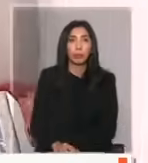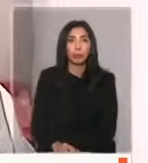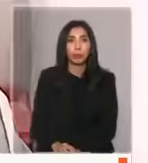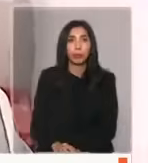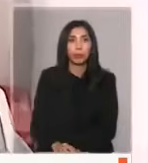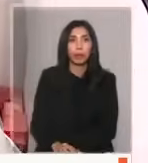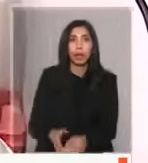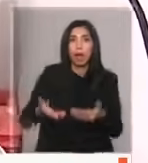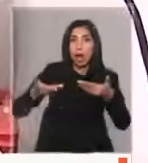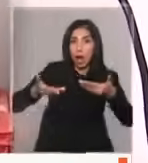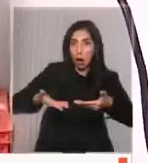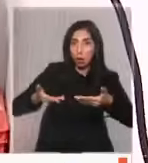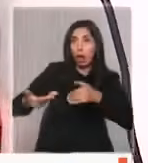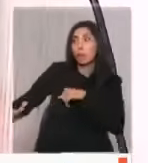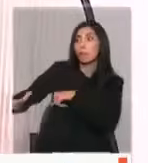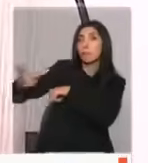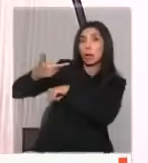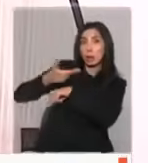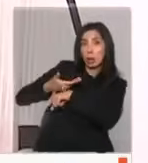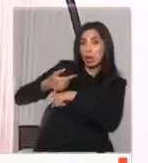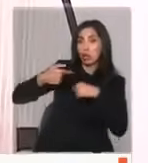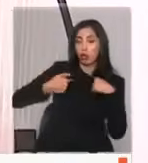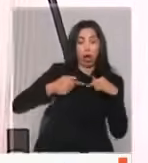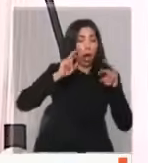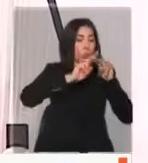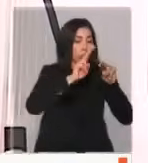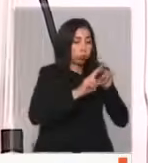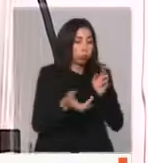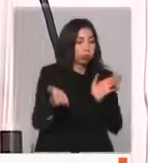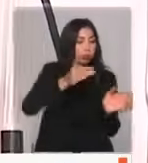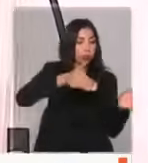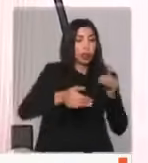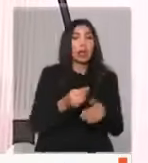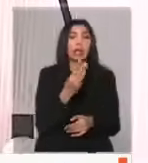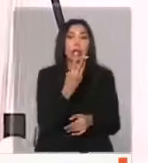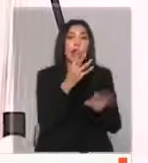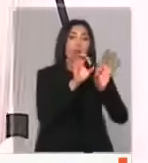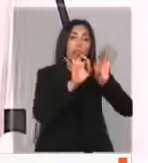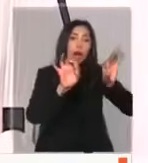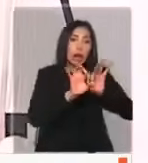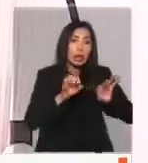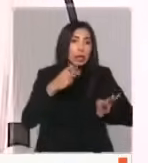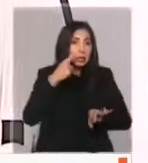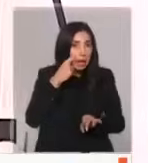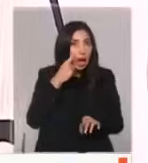Ahorita me acaba de llegar un pedido, el cual ya lo voy a realizar, que sería tres longanizas,